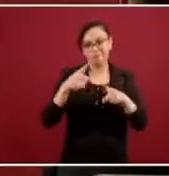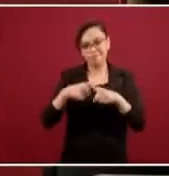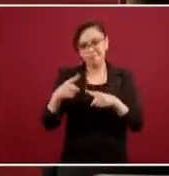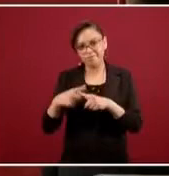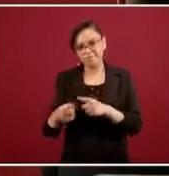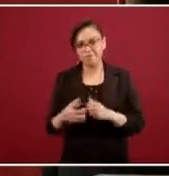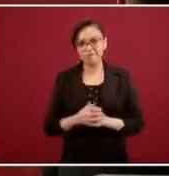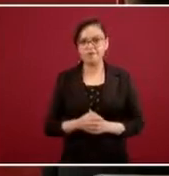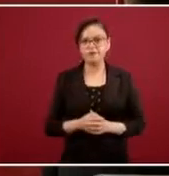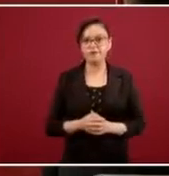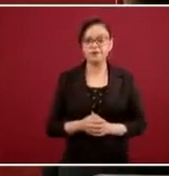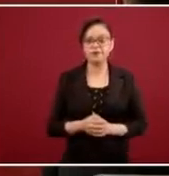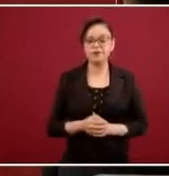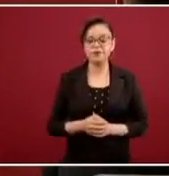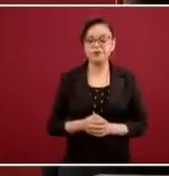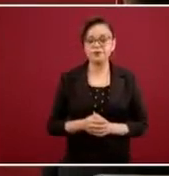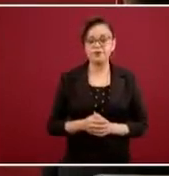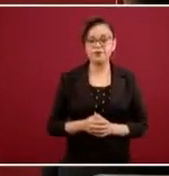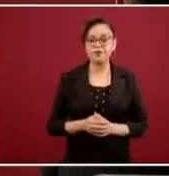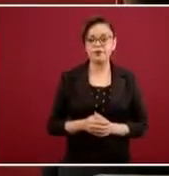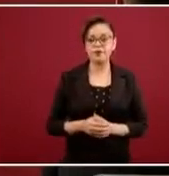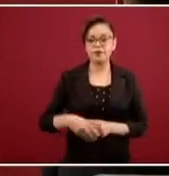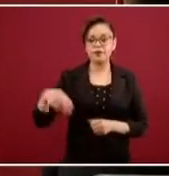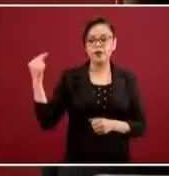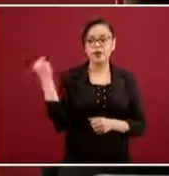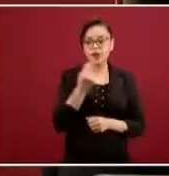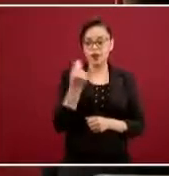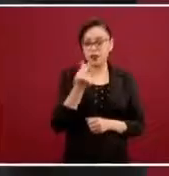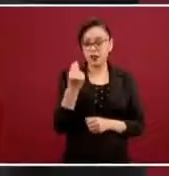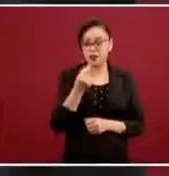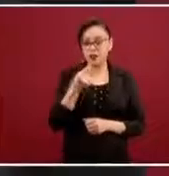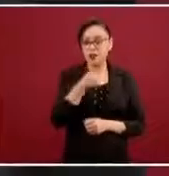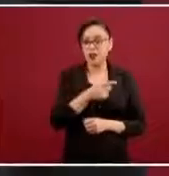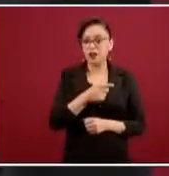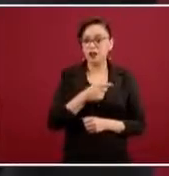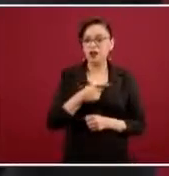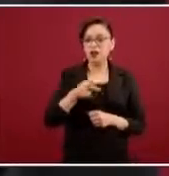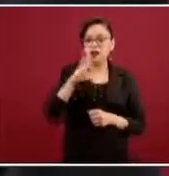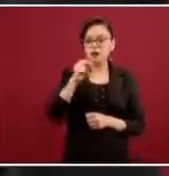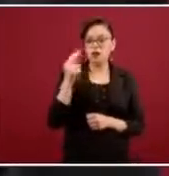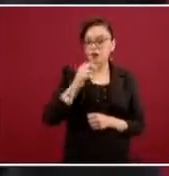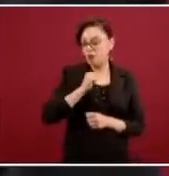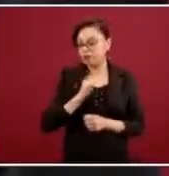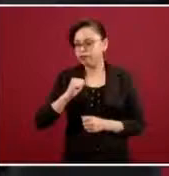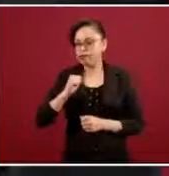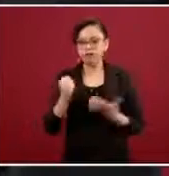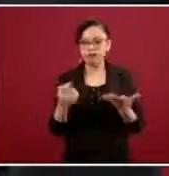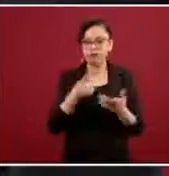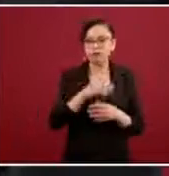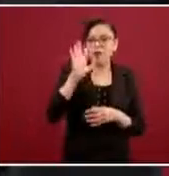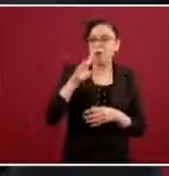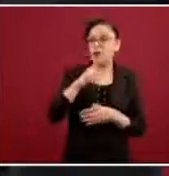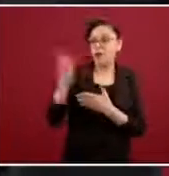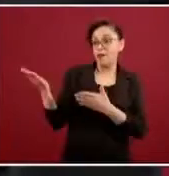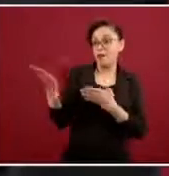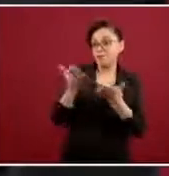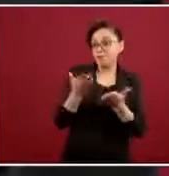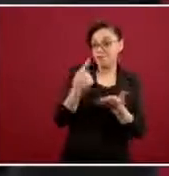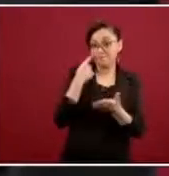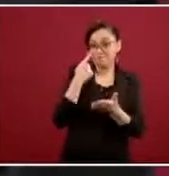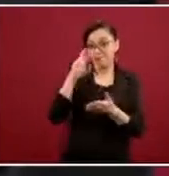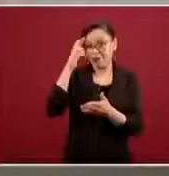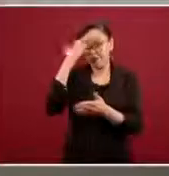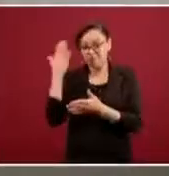Busca eliminar total discrecionalidad, influyentismo, amiguismo, recomendaciones y acciones análogas.